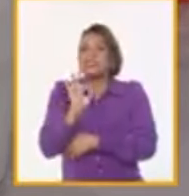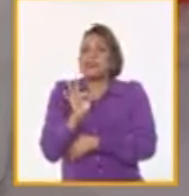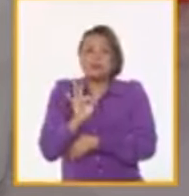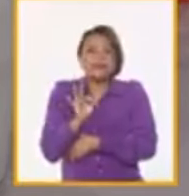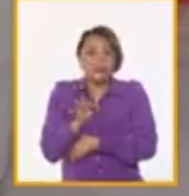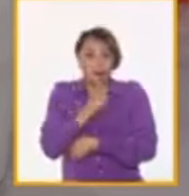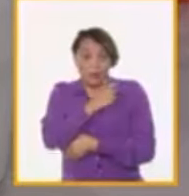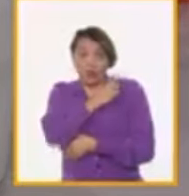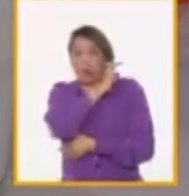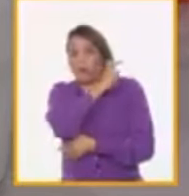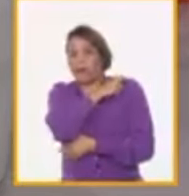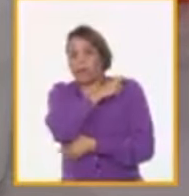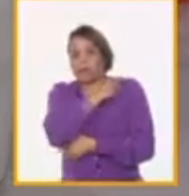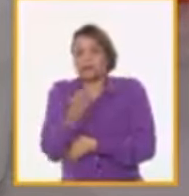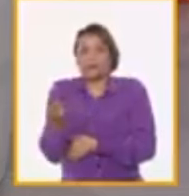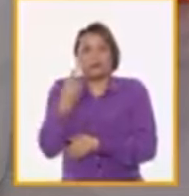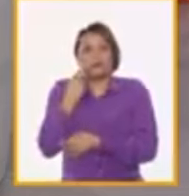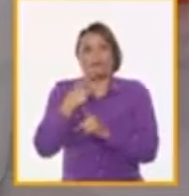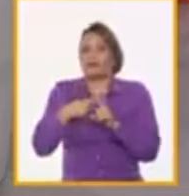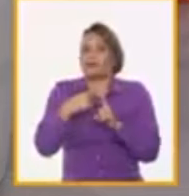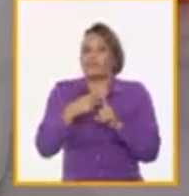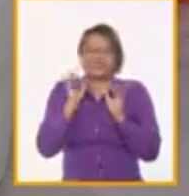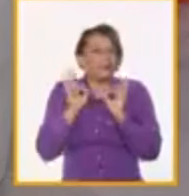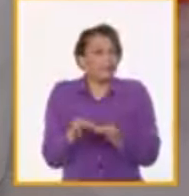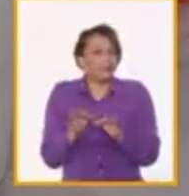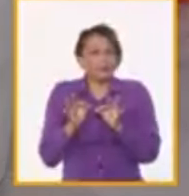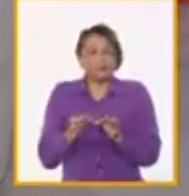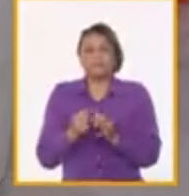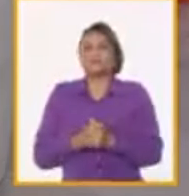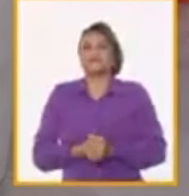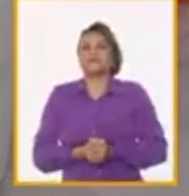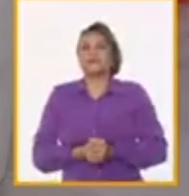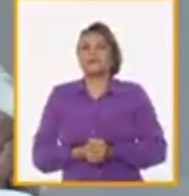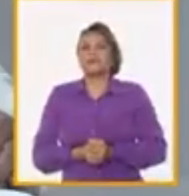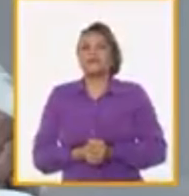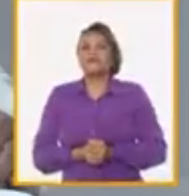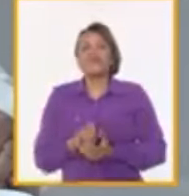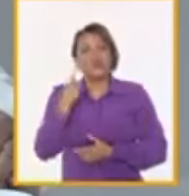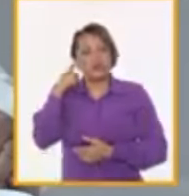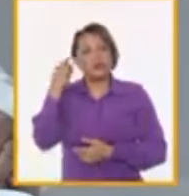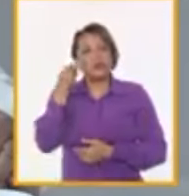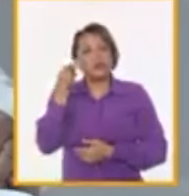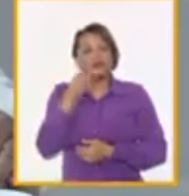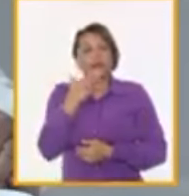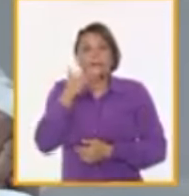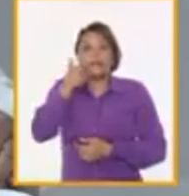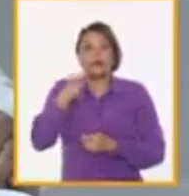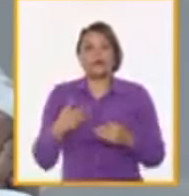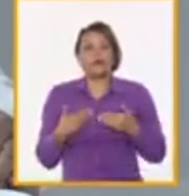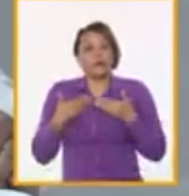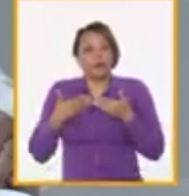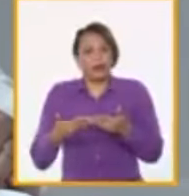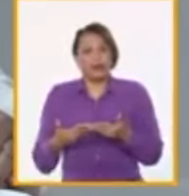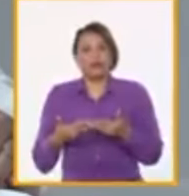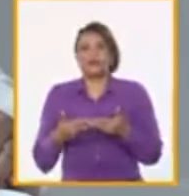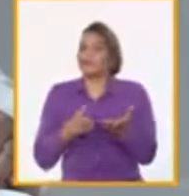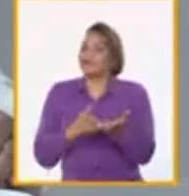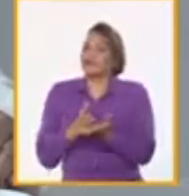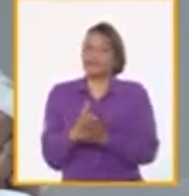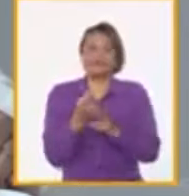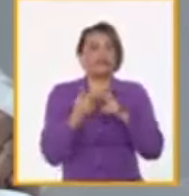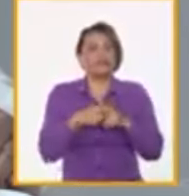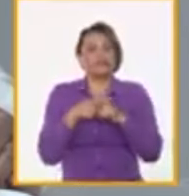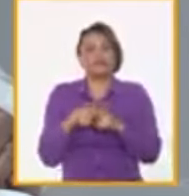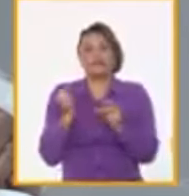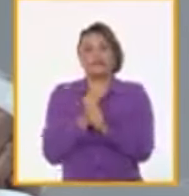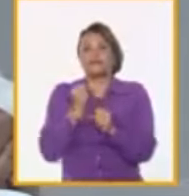positiva de Cervantes y todo su equipo. Y yo creo que el mayor homenaje a Cervantes es que nosotros sigamos reparando equipo y